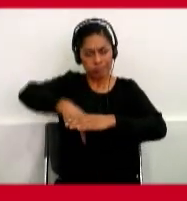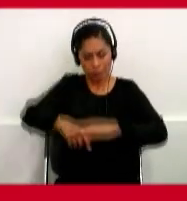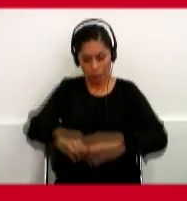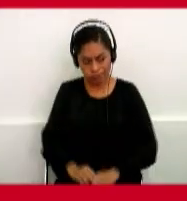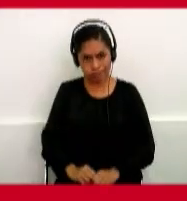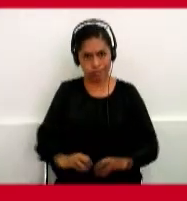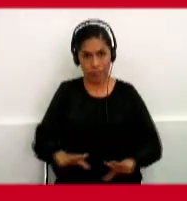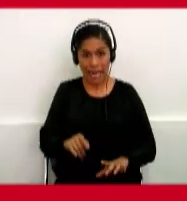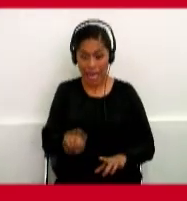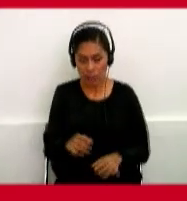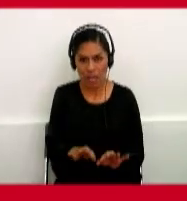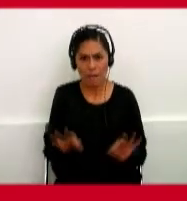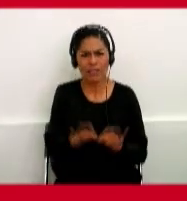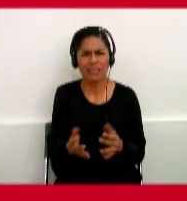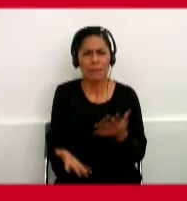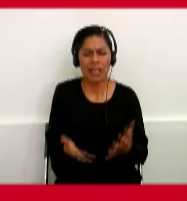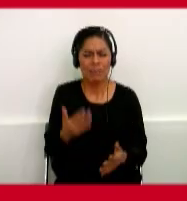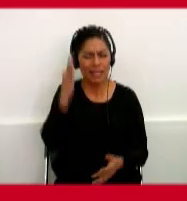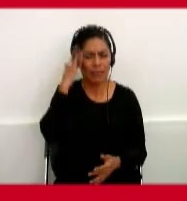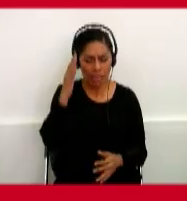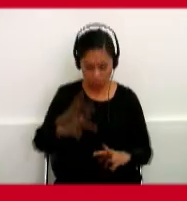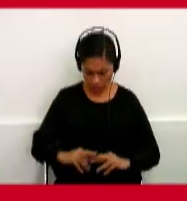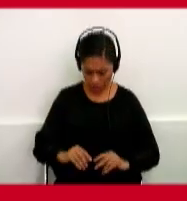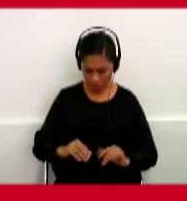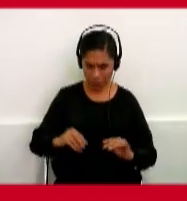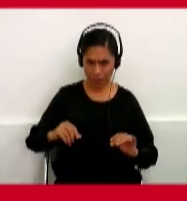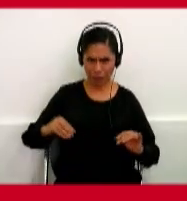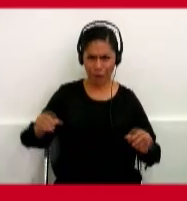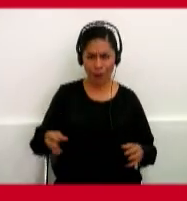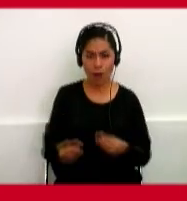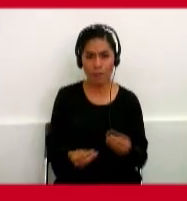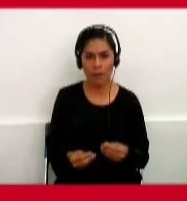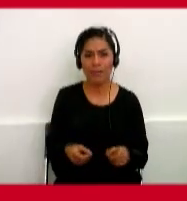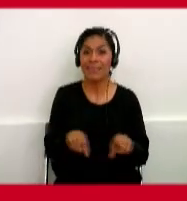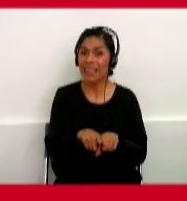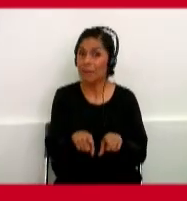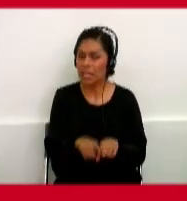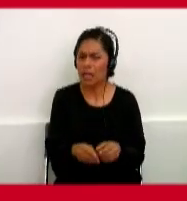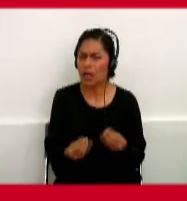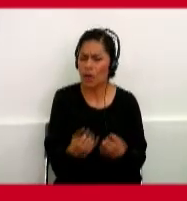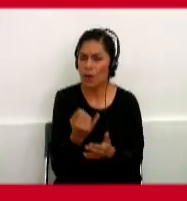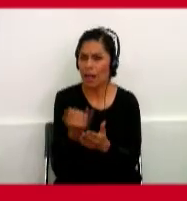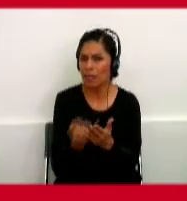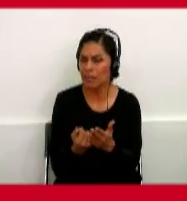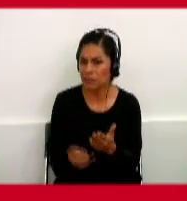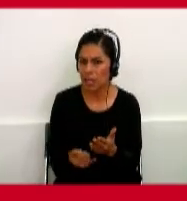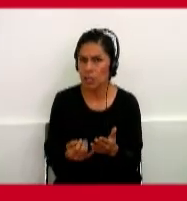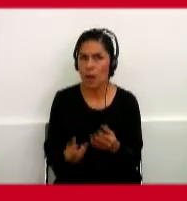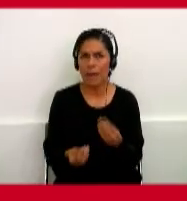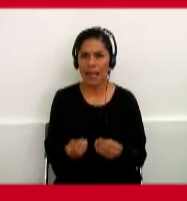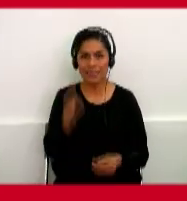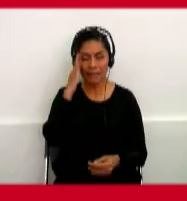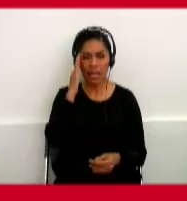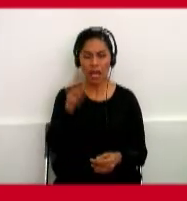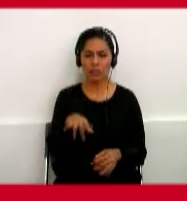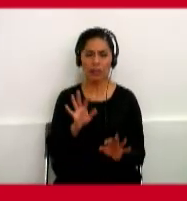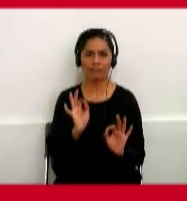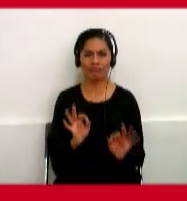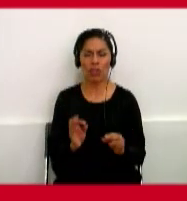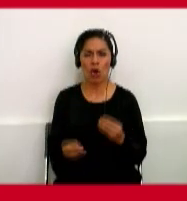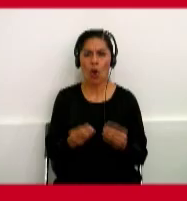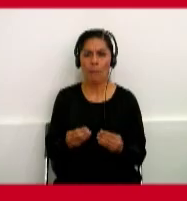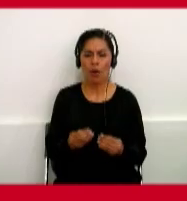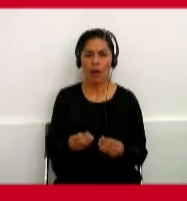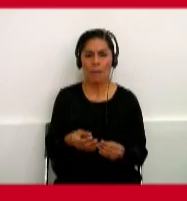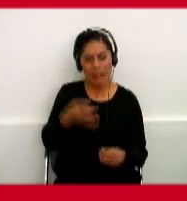momento de hacer un diseño. Y cómo se debe determinar cuál es el diseño óptimo, en este caso para mi realidad operativa,